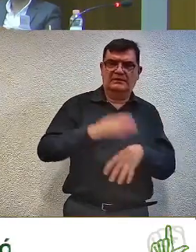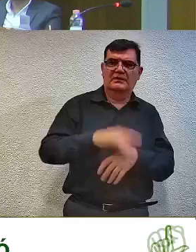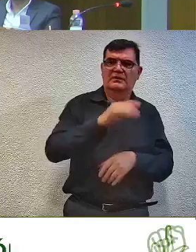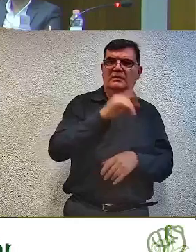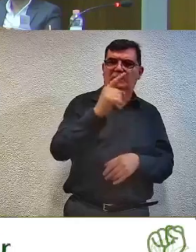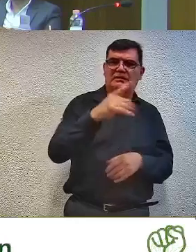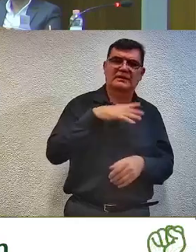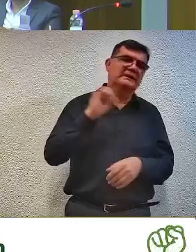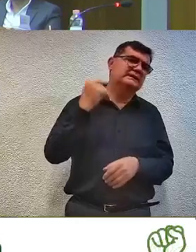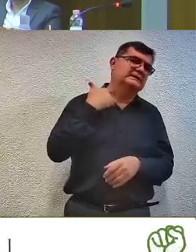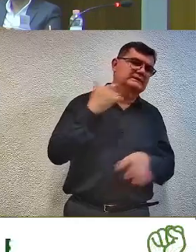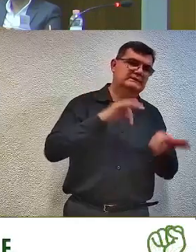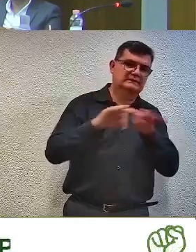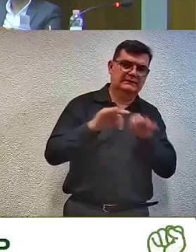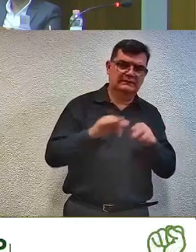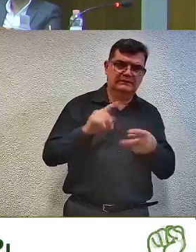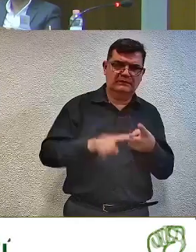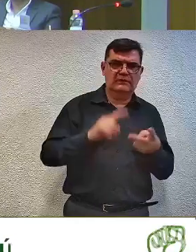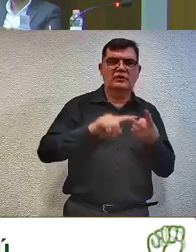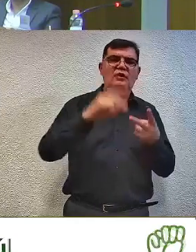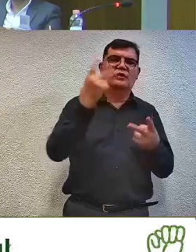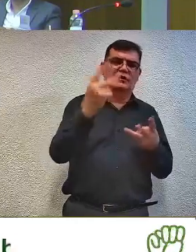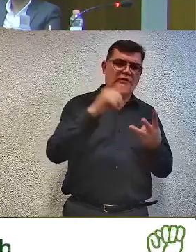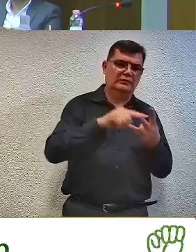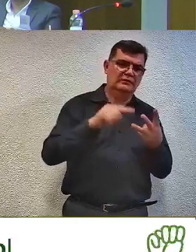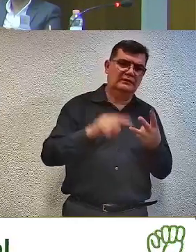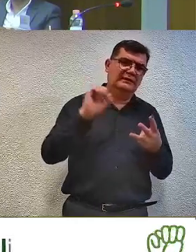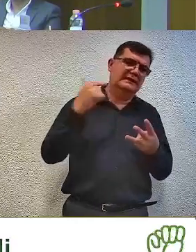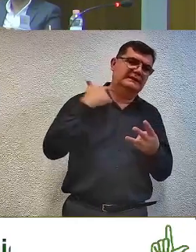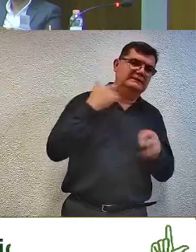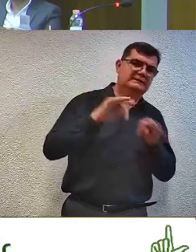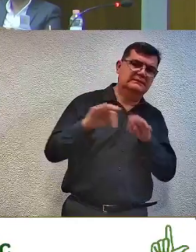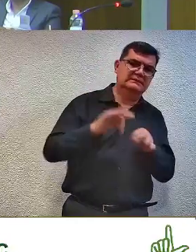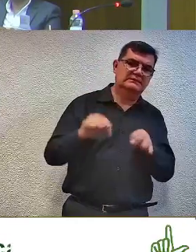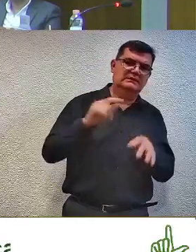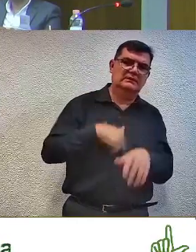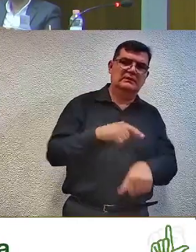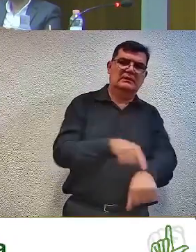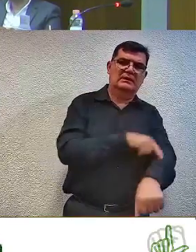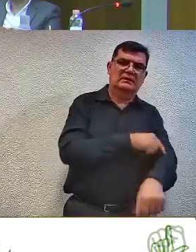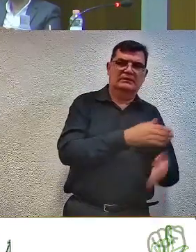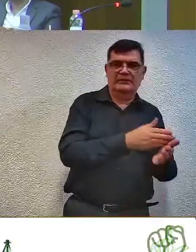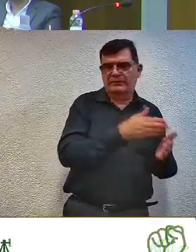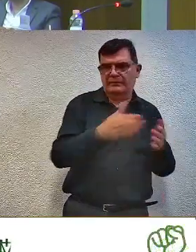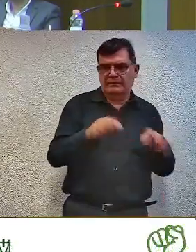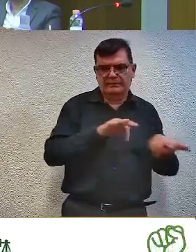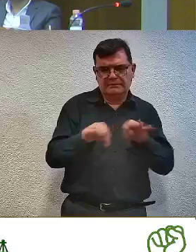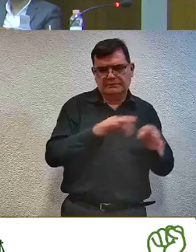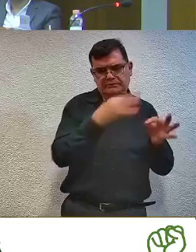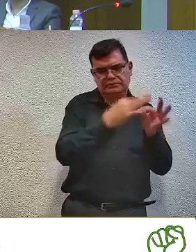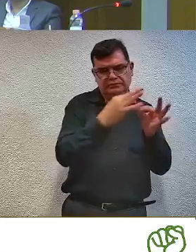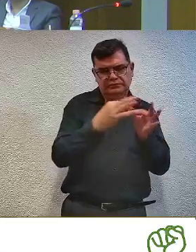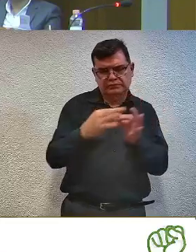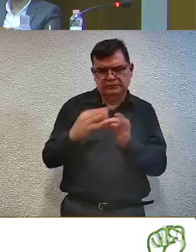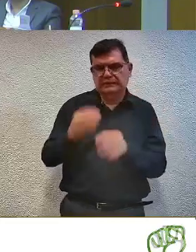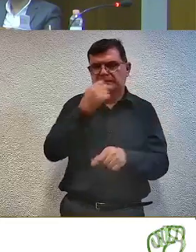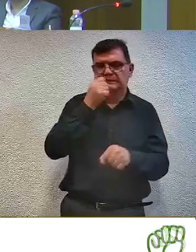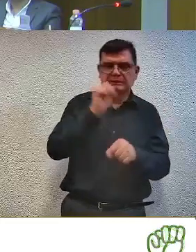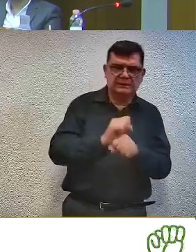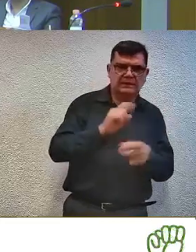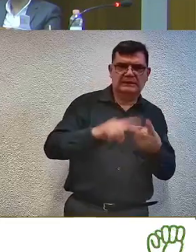ex trabajadora y 2 ex trabajadores, quien durante el tiempo que sostuvieron la relación laboral fungieron como secretaria